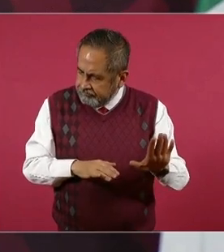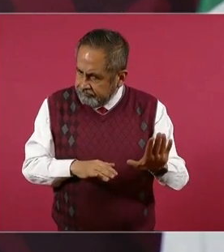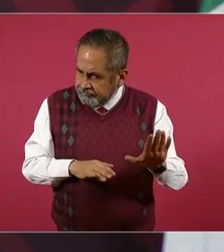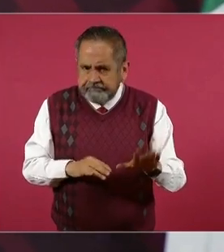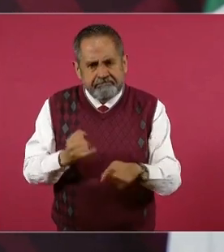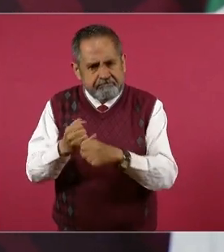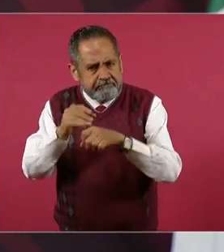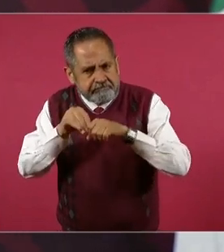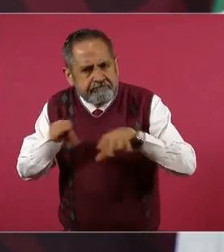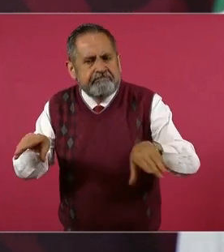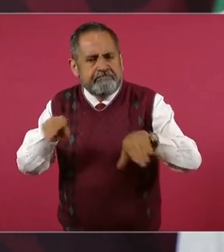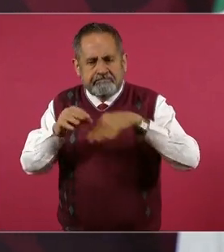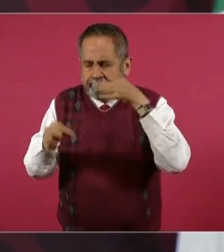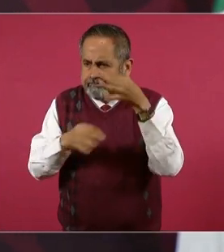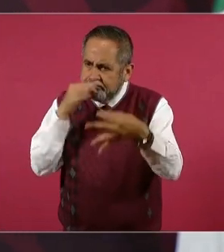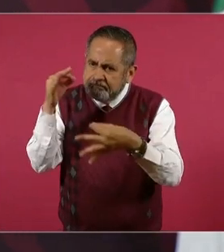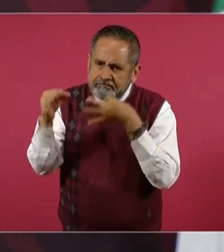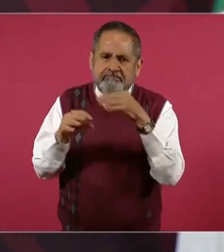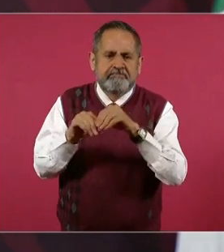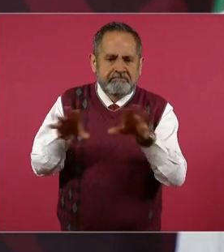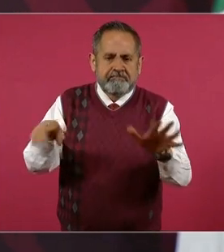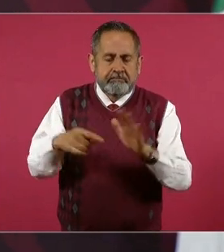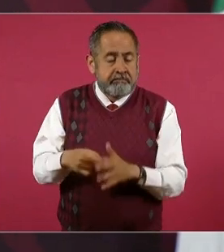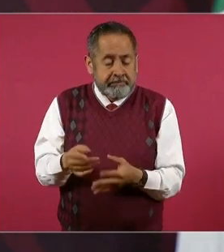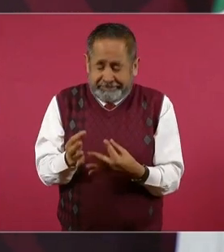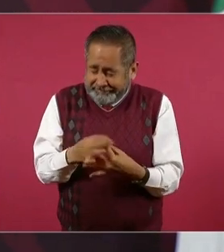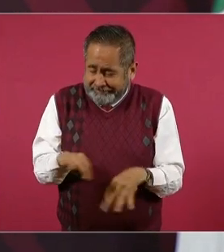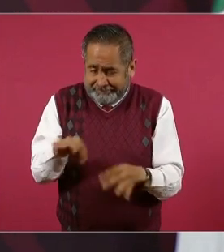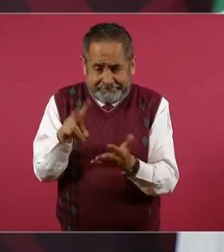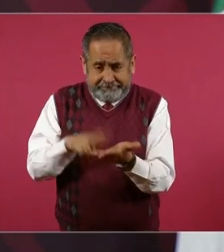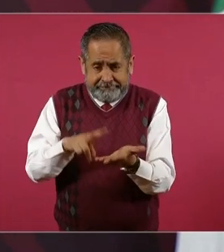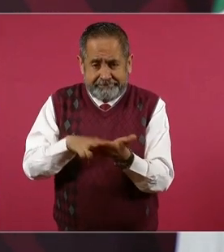Es muy importante la información.